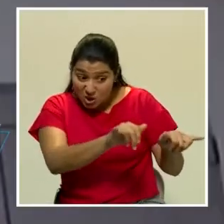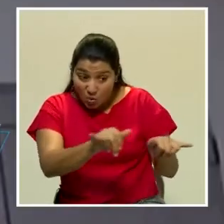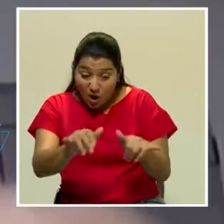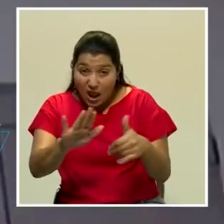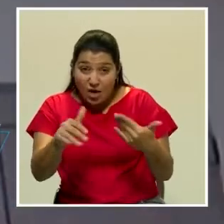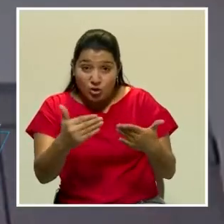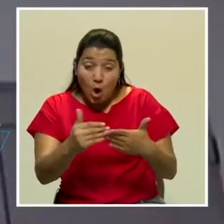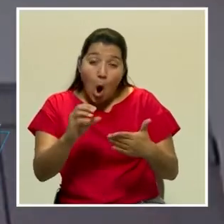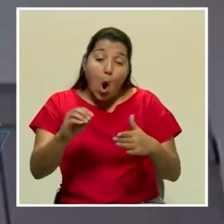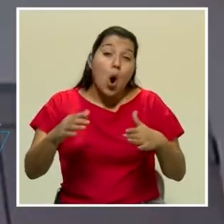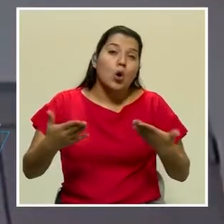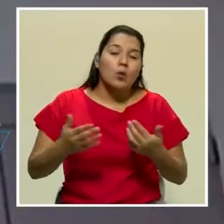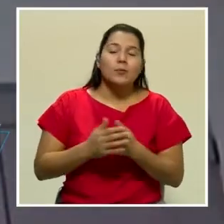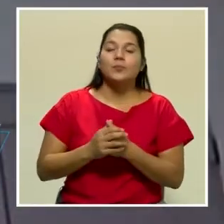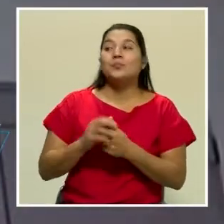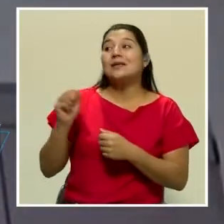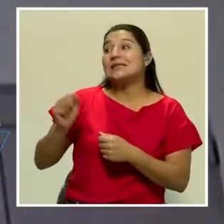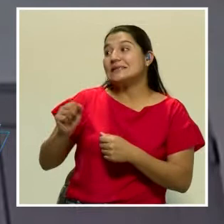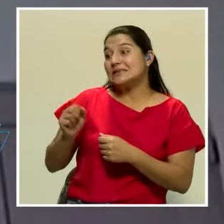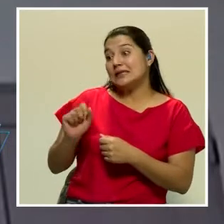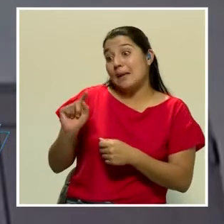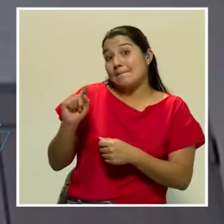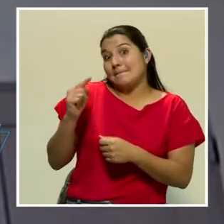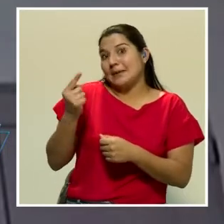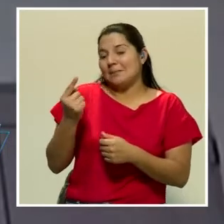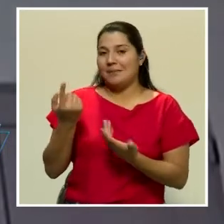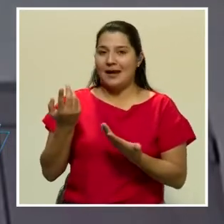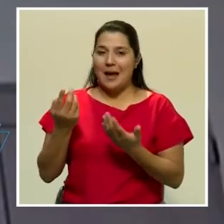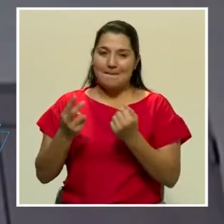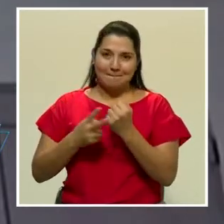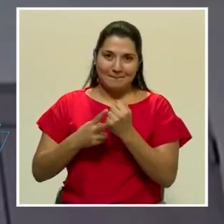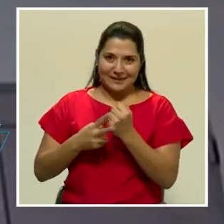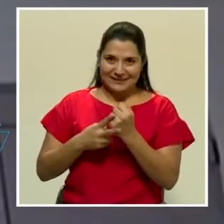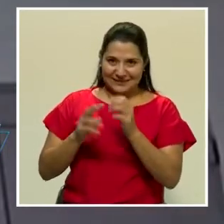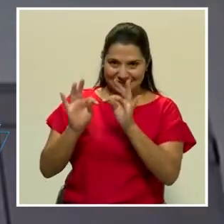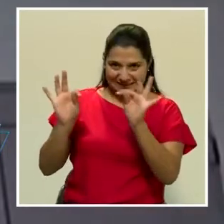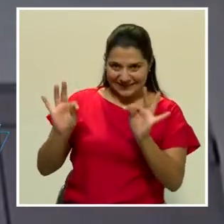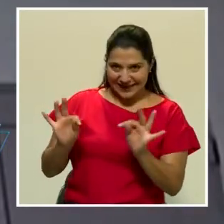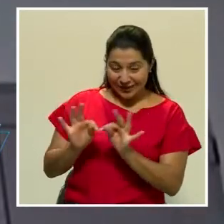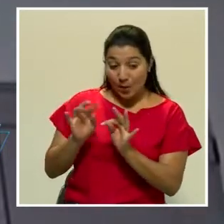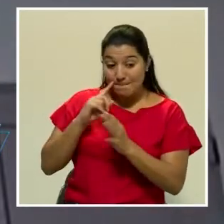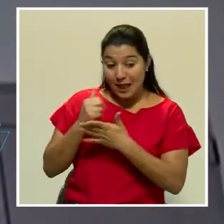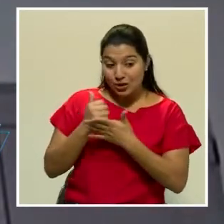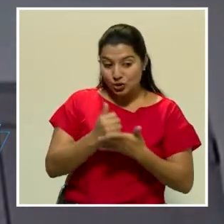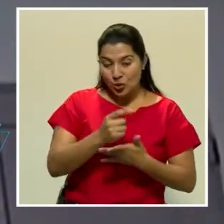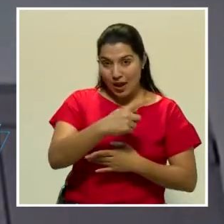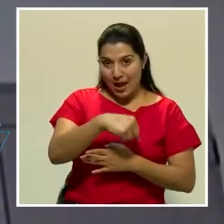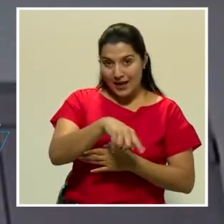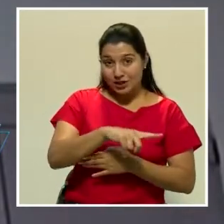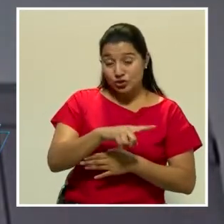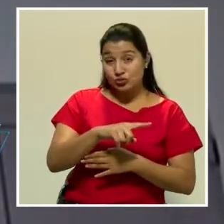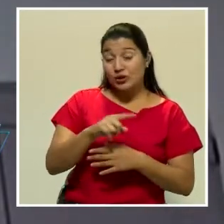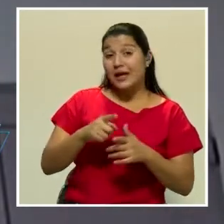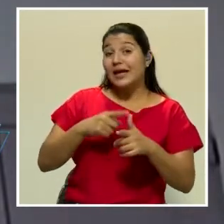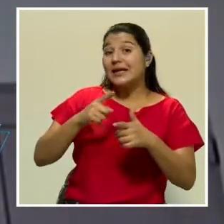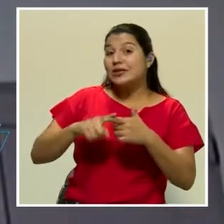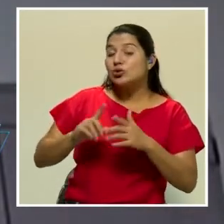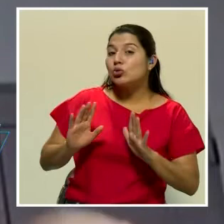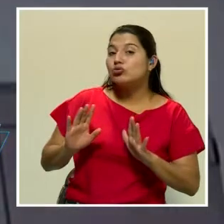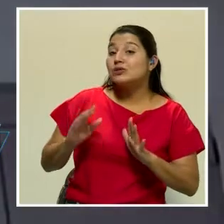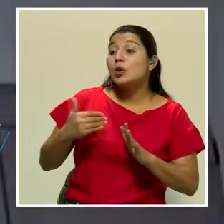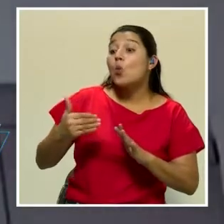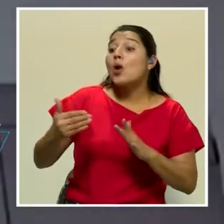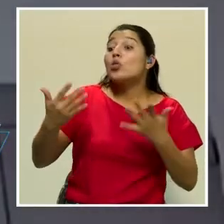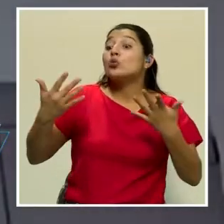que depende de la generosidad de quienes nos acompañen, eso se terminará de establecer cuando tengamos